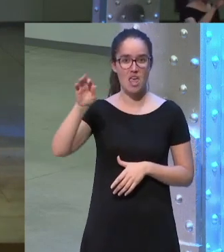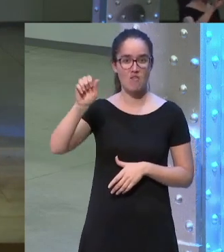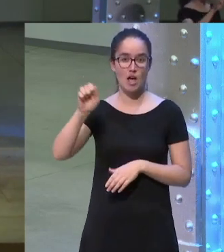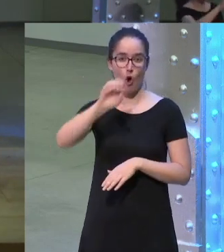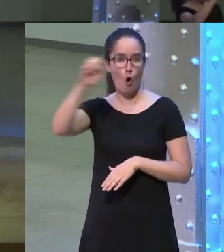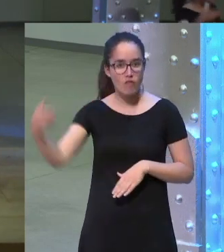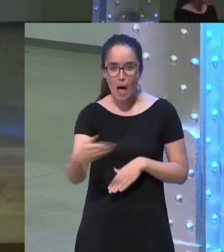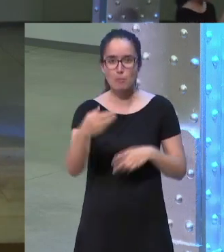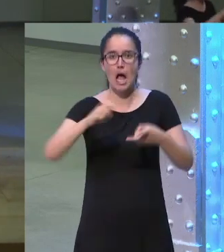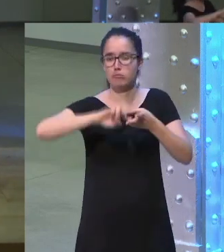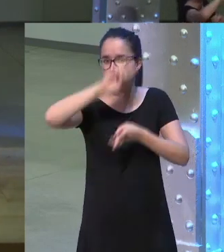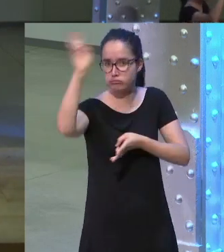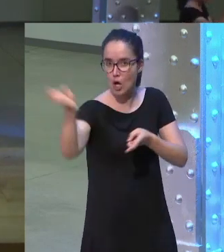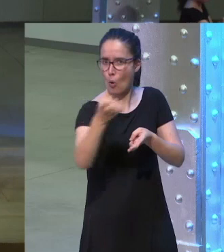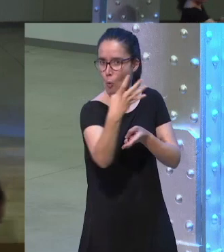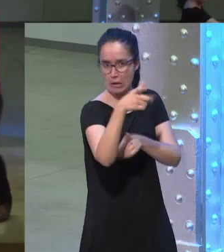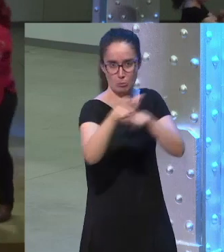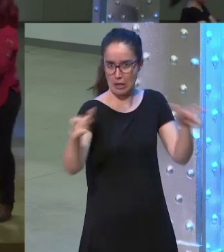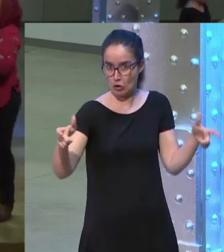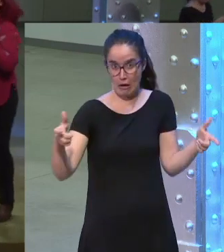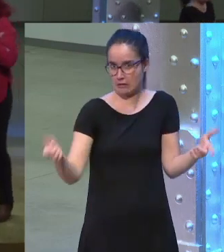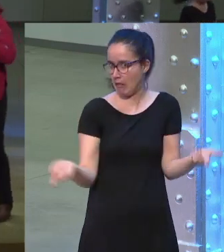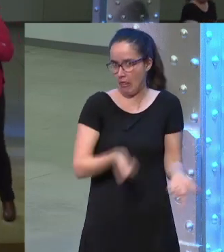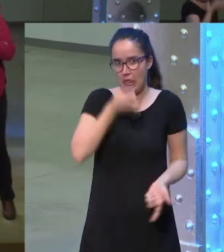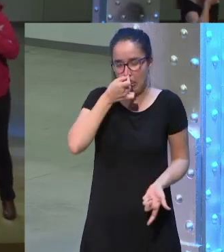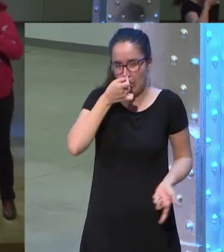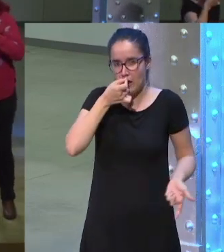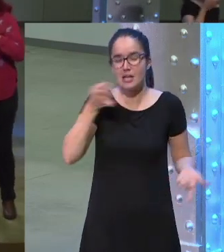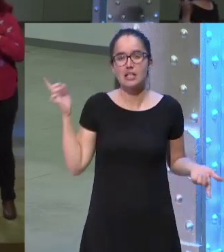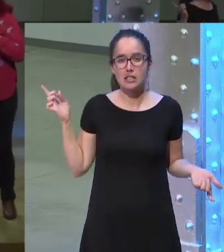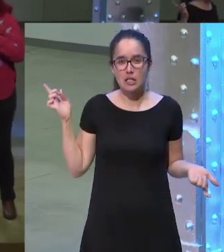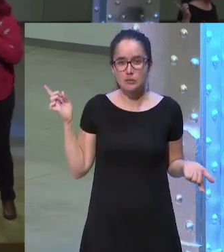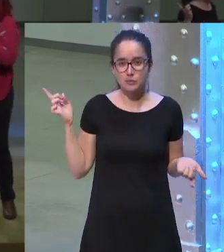Obama y 4 usuarios así que no están afectados. ¿Qué tiene que ver eso con la